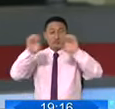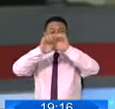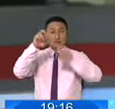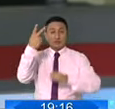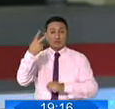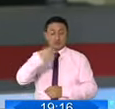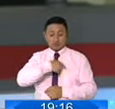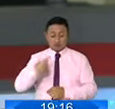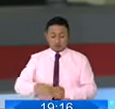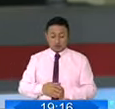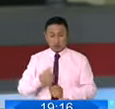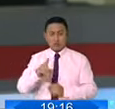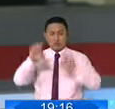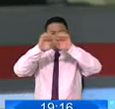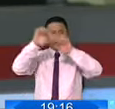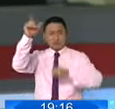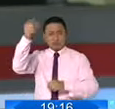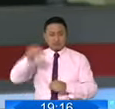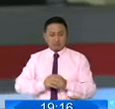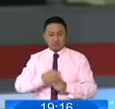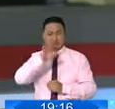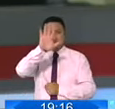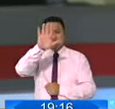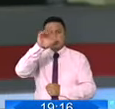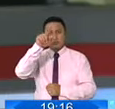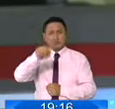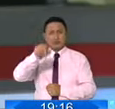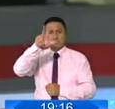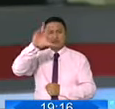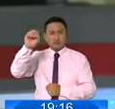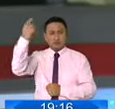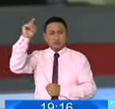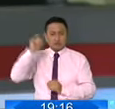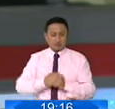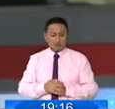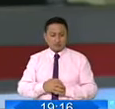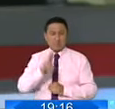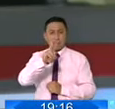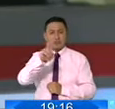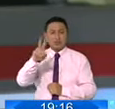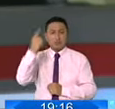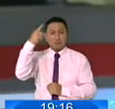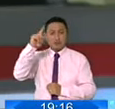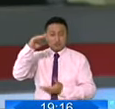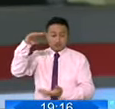una de italiana 5.300 millones de dólares y a cambio comprometió más de 22 mil millones.